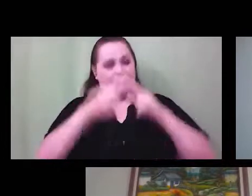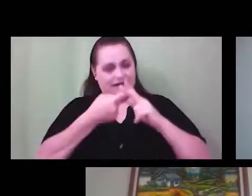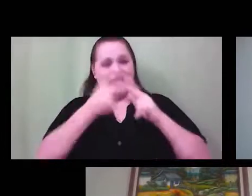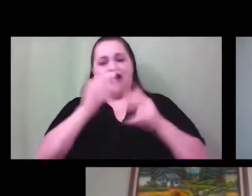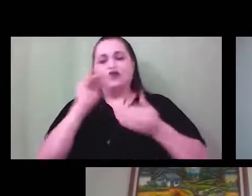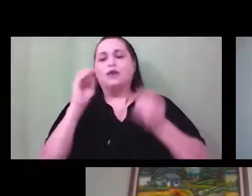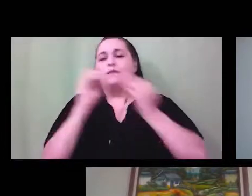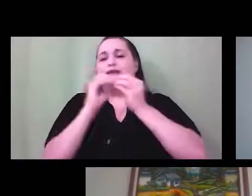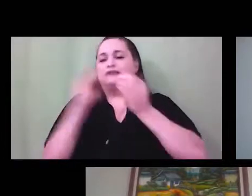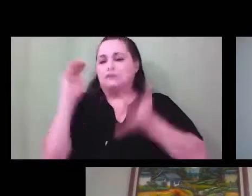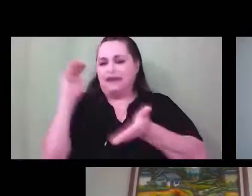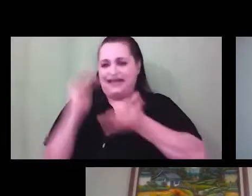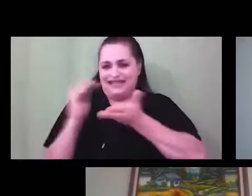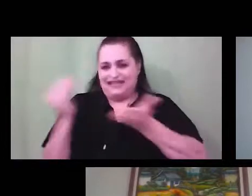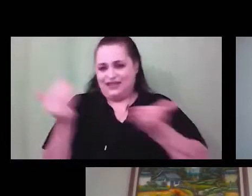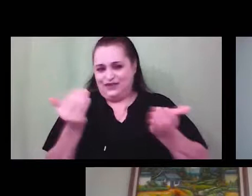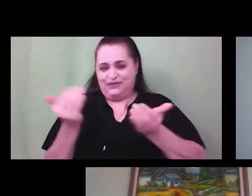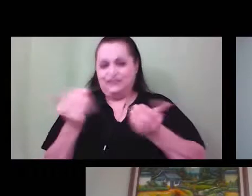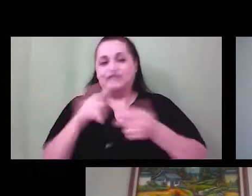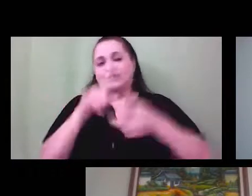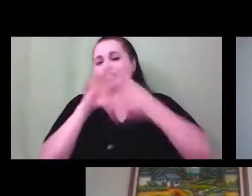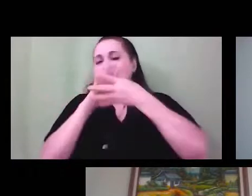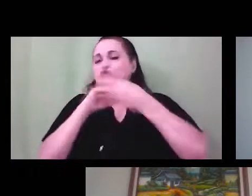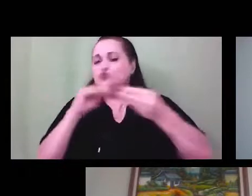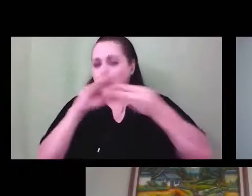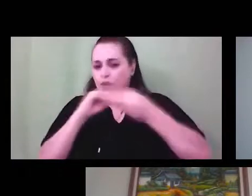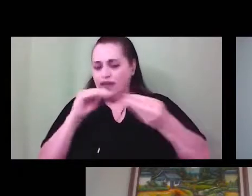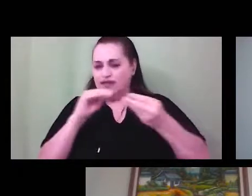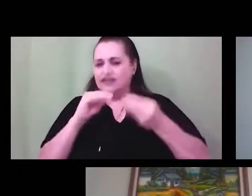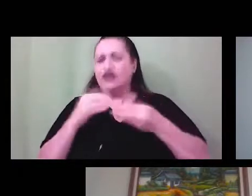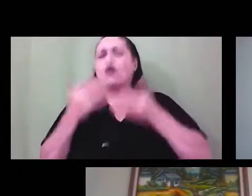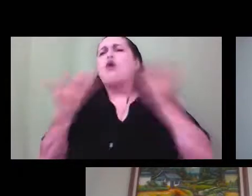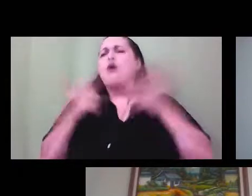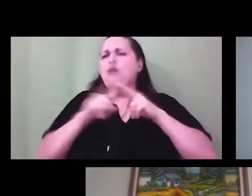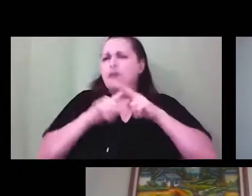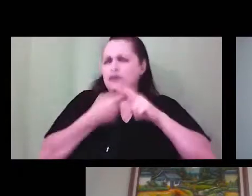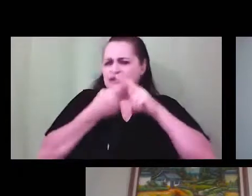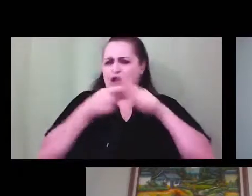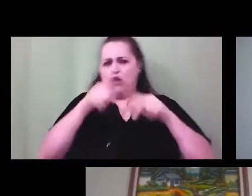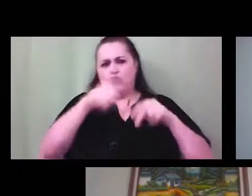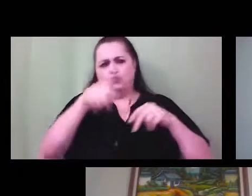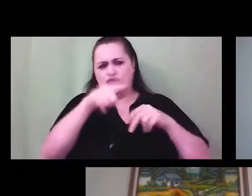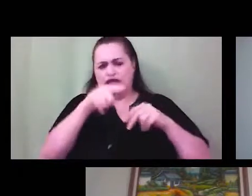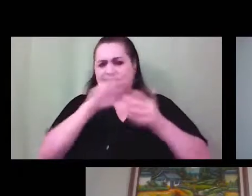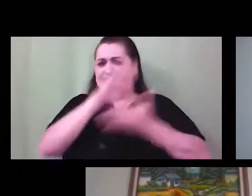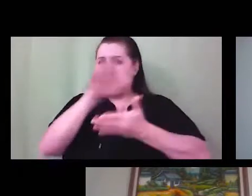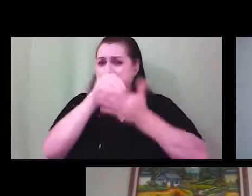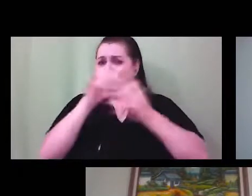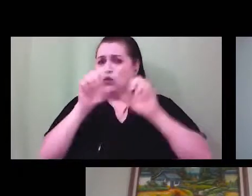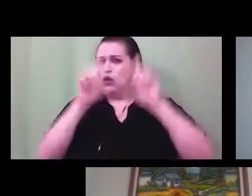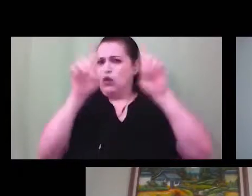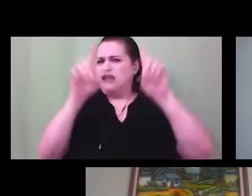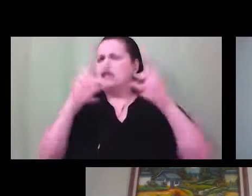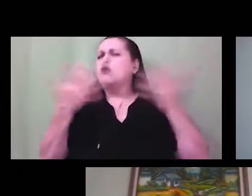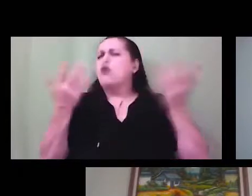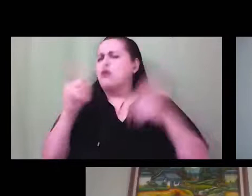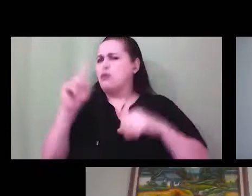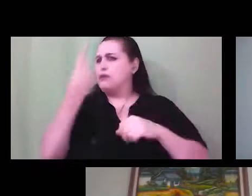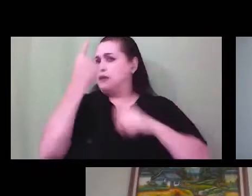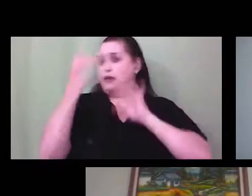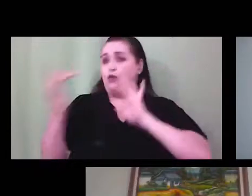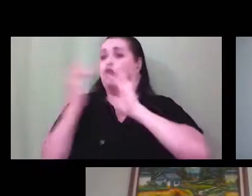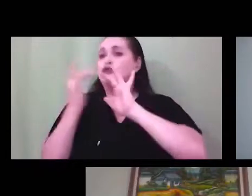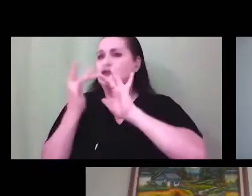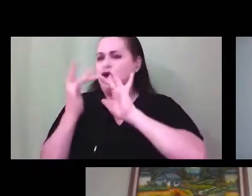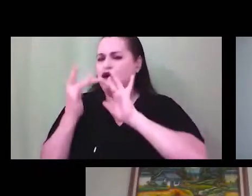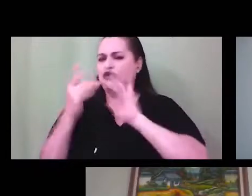más pequeñito y que nos cuente, Dixiana, ¿cómo empezaron ustedes en los centros educativos? ¿Cuál fue el primer contacto